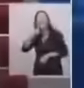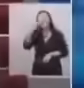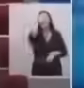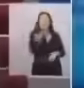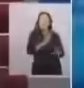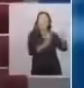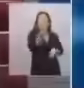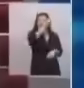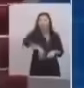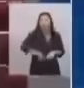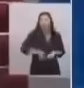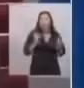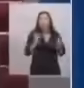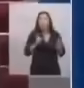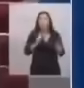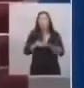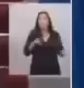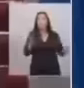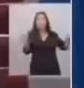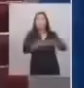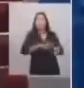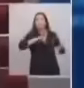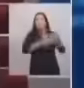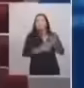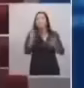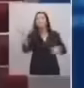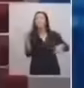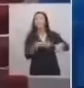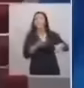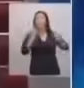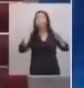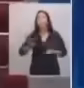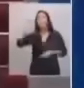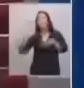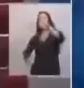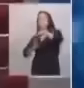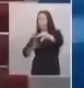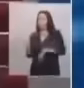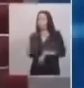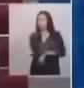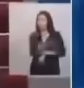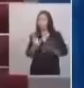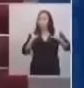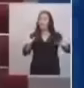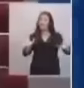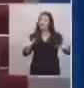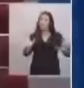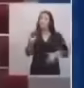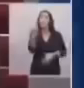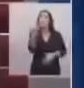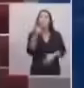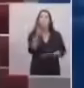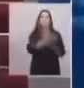laburo todos los días vengo acá me tomo un rato y aporto al programa peroy laur yo también pero no no no yo no me interesa a mí la